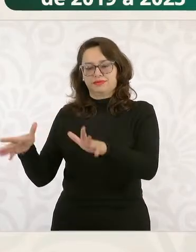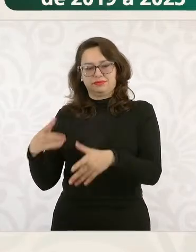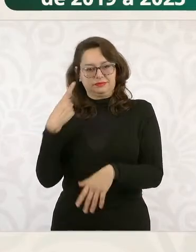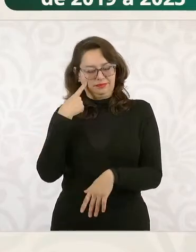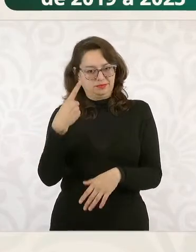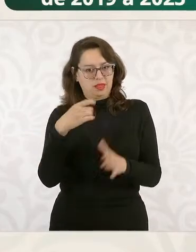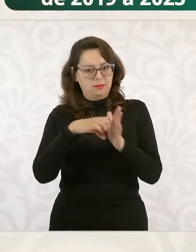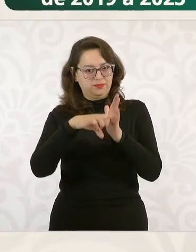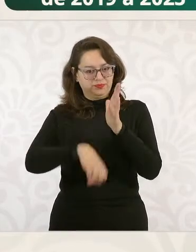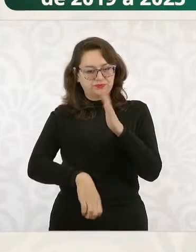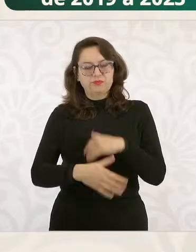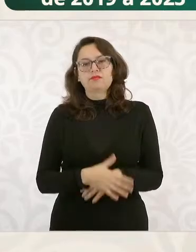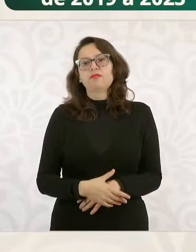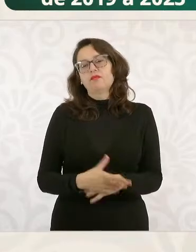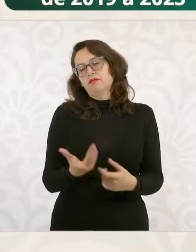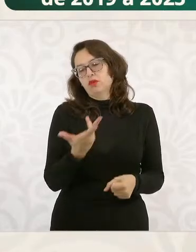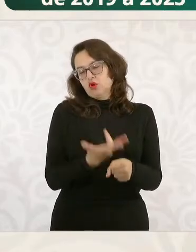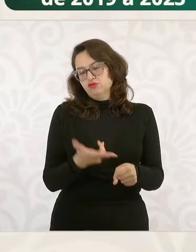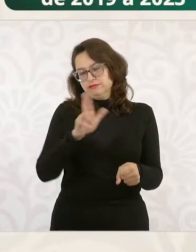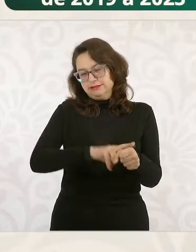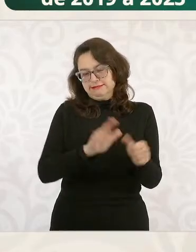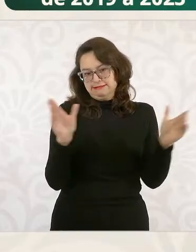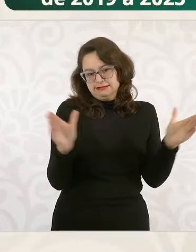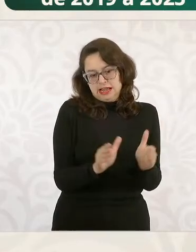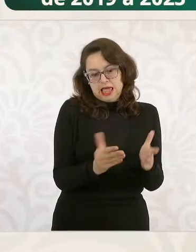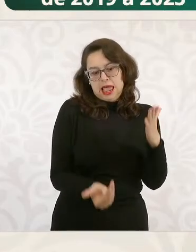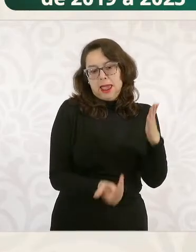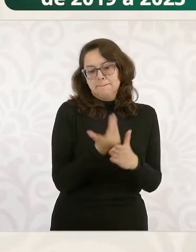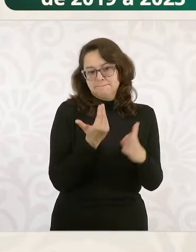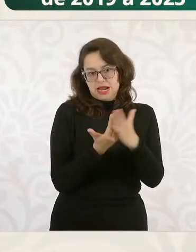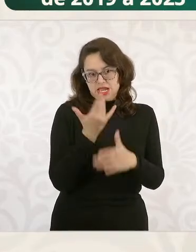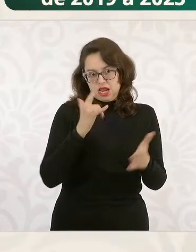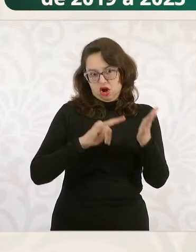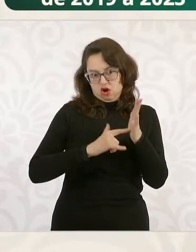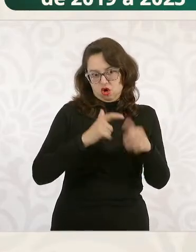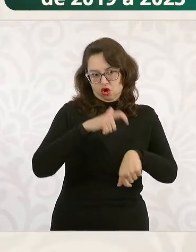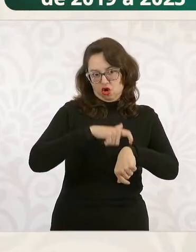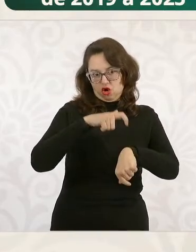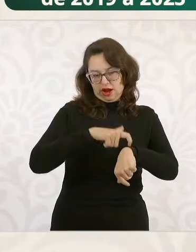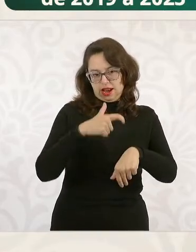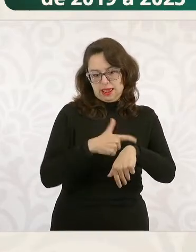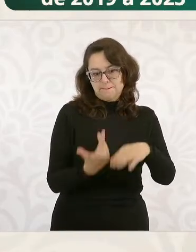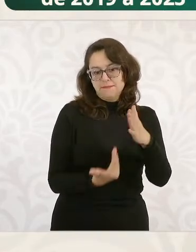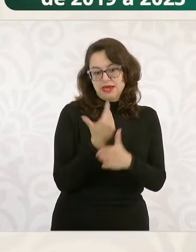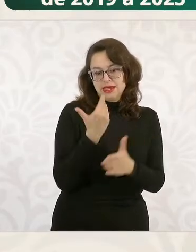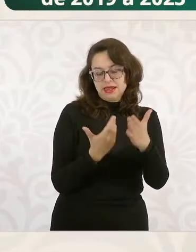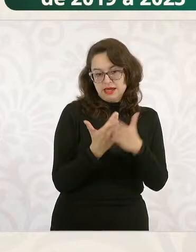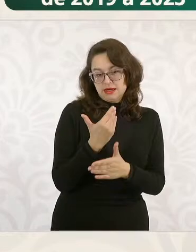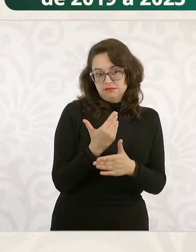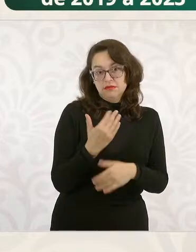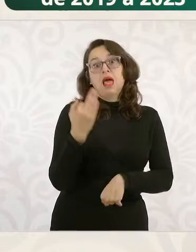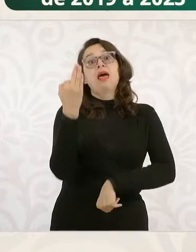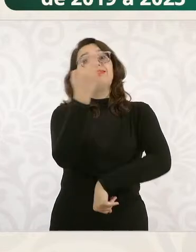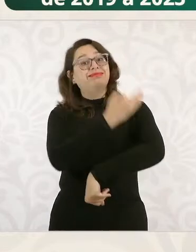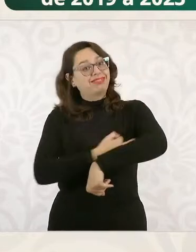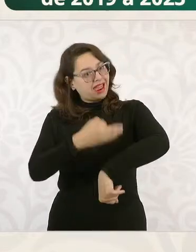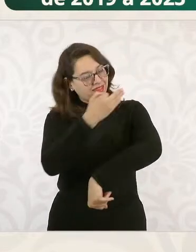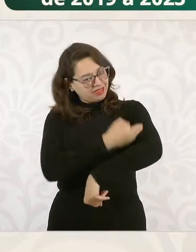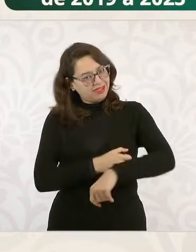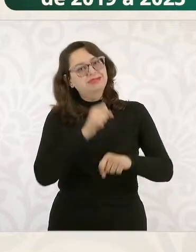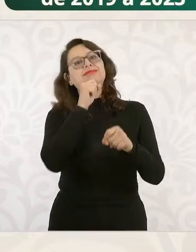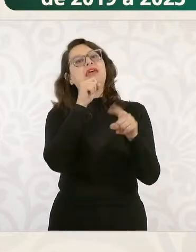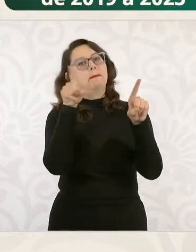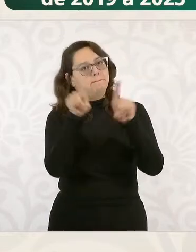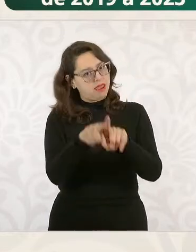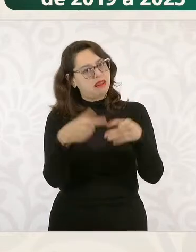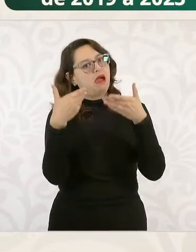familiar tiene un turno en la mañana, abrimos todas las unidades para que tengan turnos en la tarde, pero también los fines de semana y